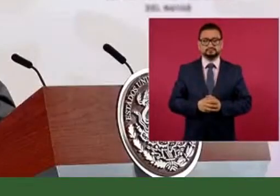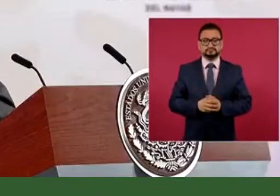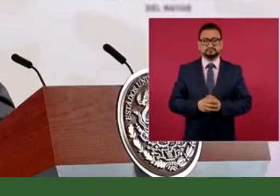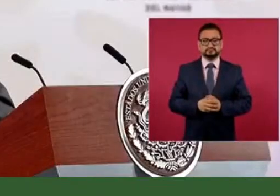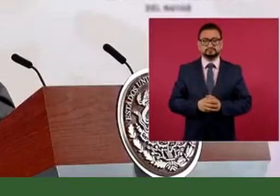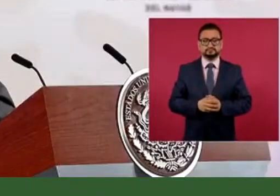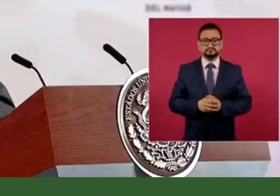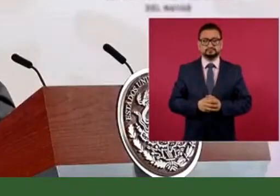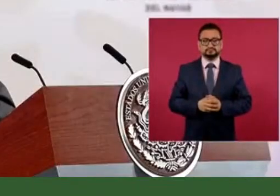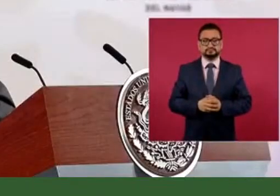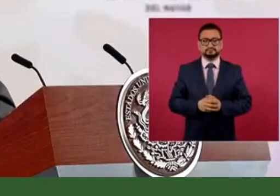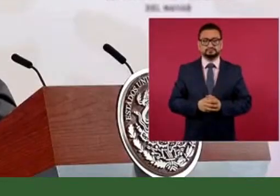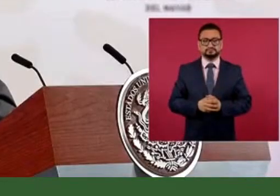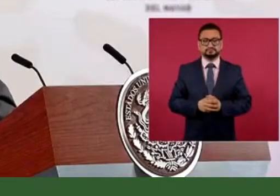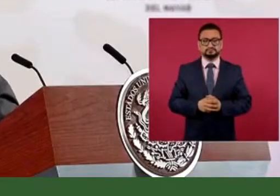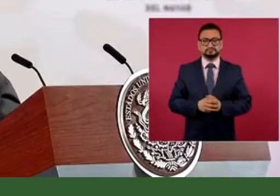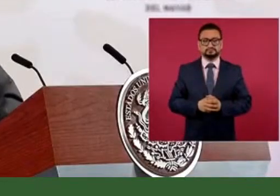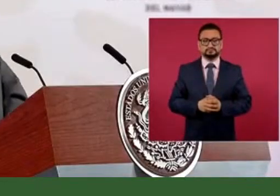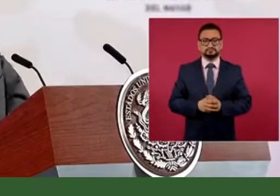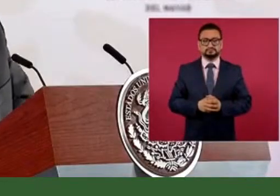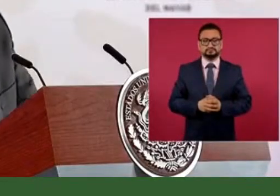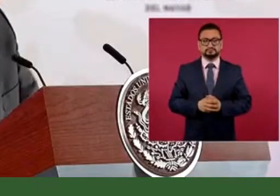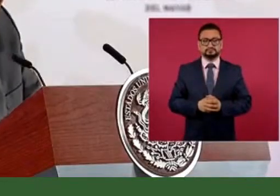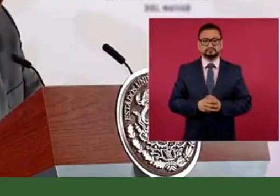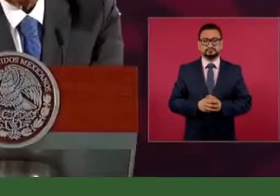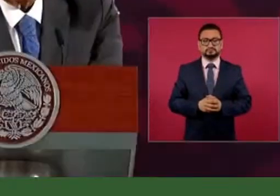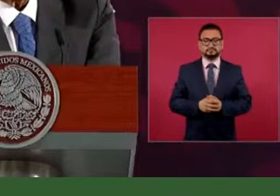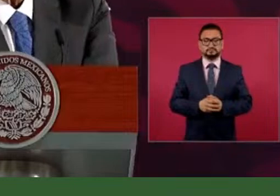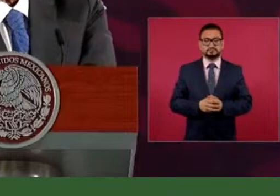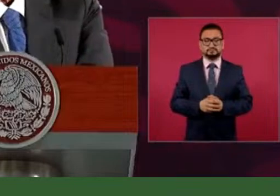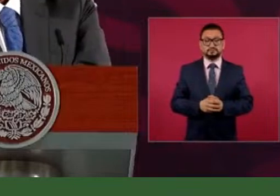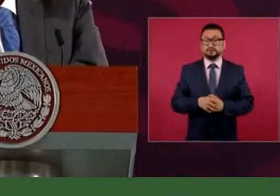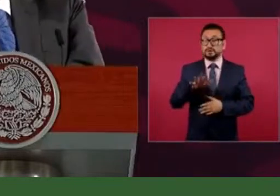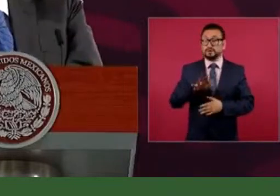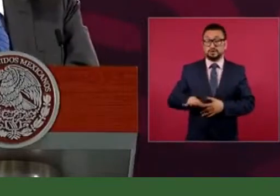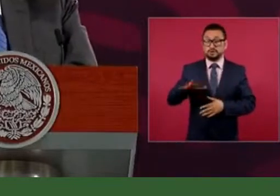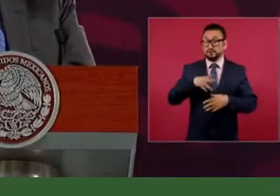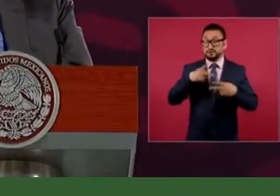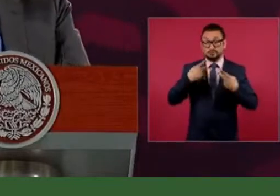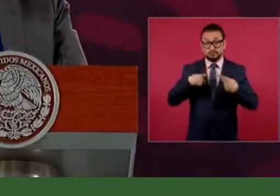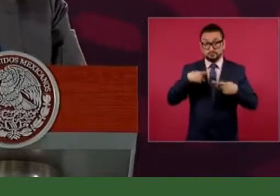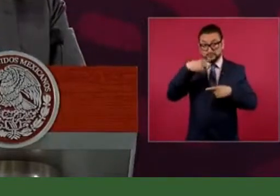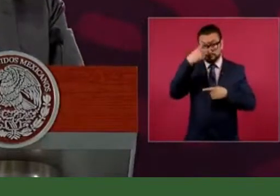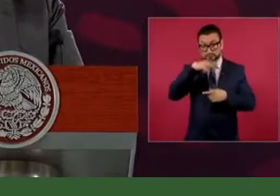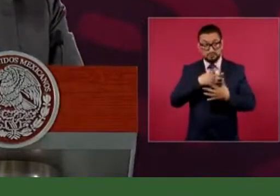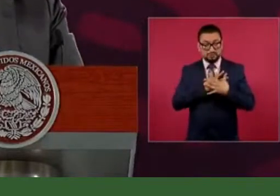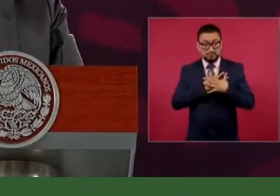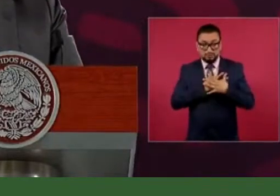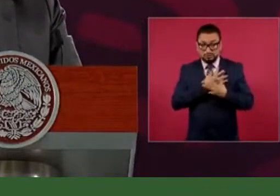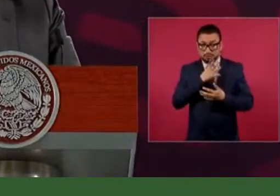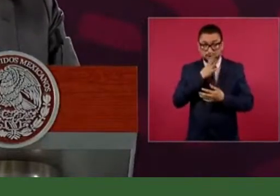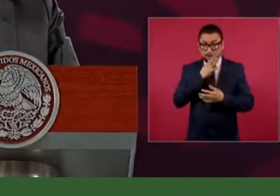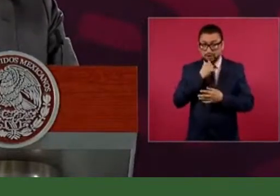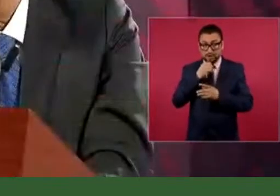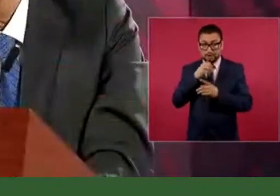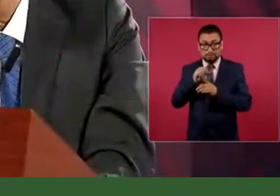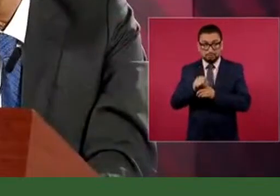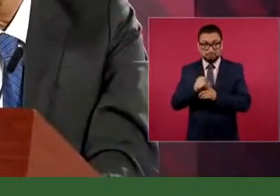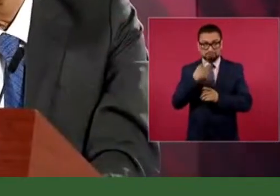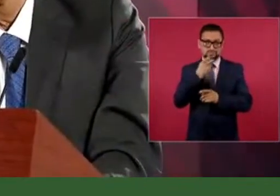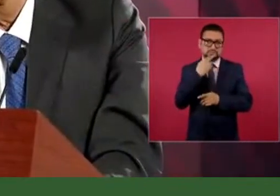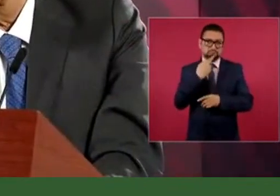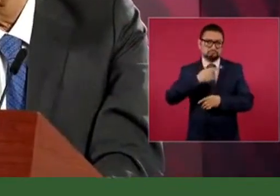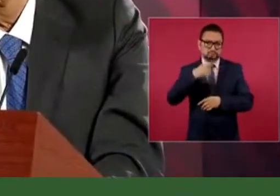Y si no se logra tenerle amor al pueblo, que eso es lo ideal,